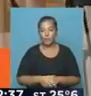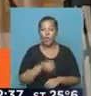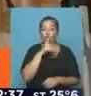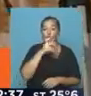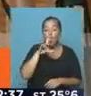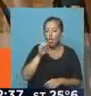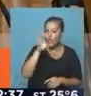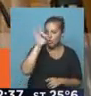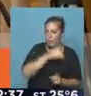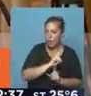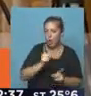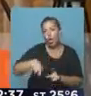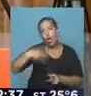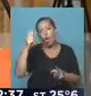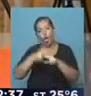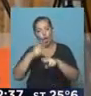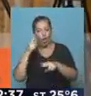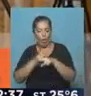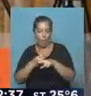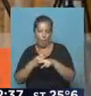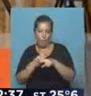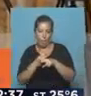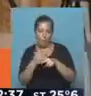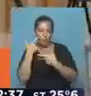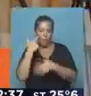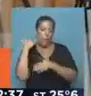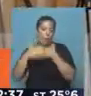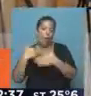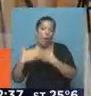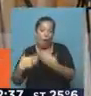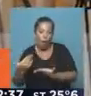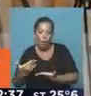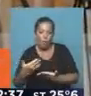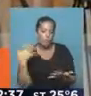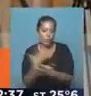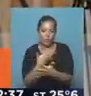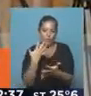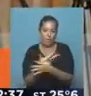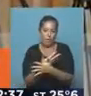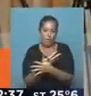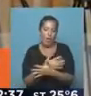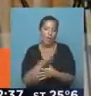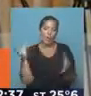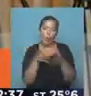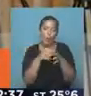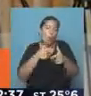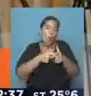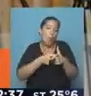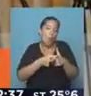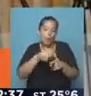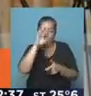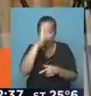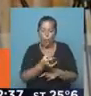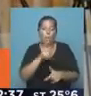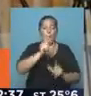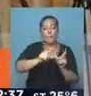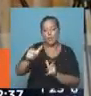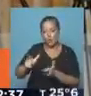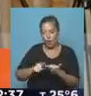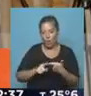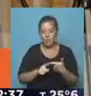los demás nombres que vayan a salir en todo este proceso va a afectar a toda la clase política peruana para la gente